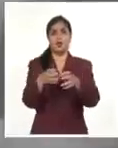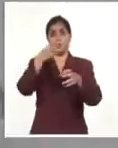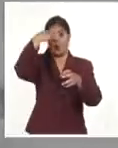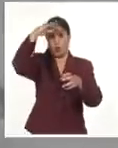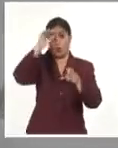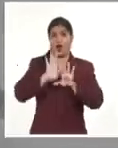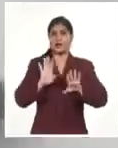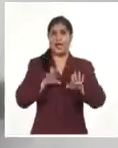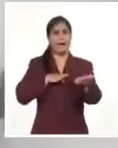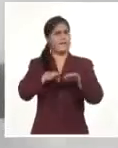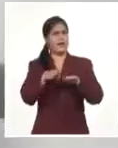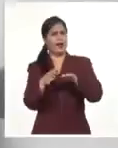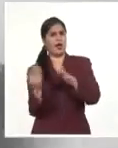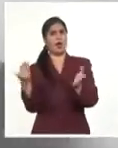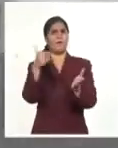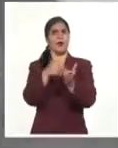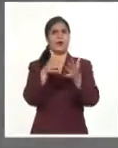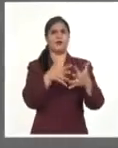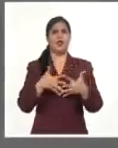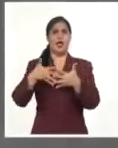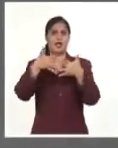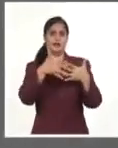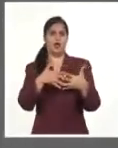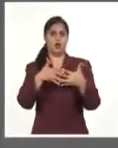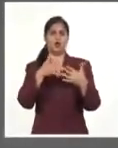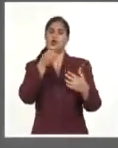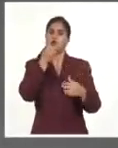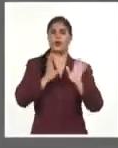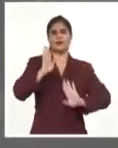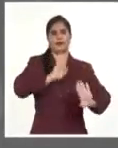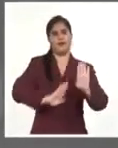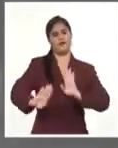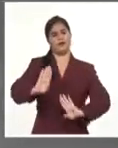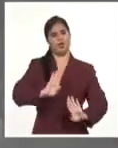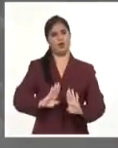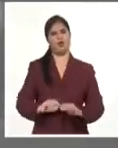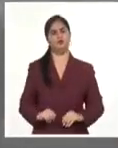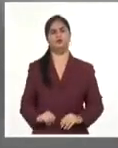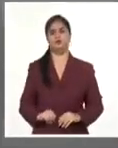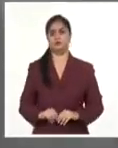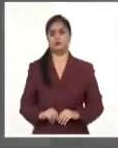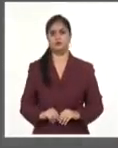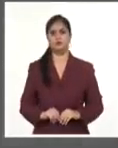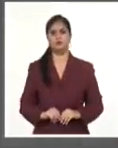primera gran derrota del imperialismo yanqui en América. Lyudmila Talancón, Sistema Informativo de la Televisión Cubana.